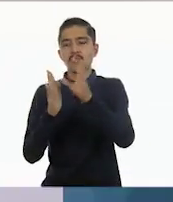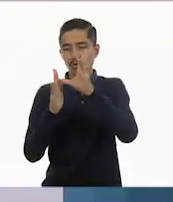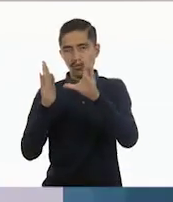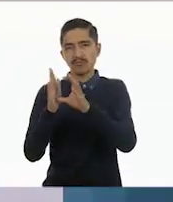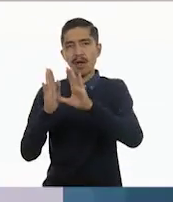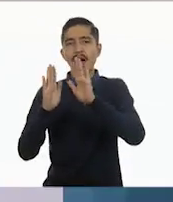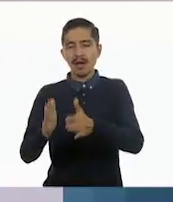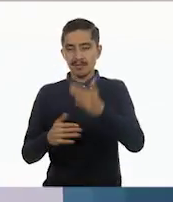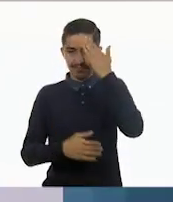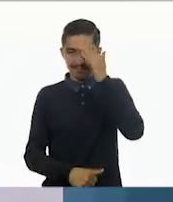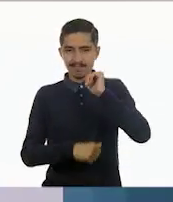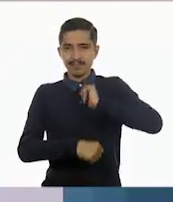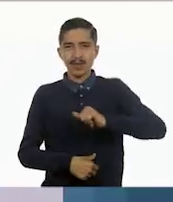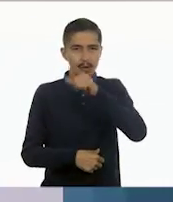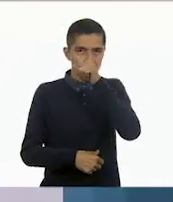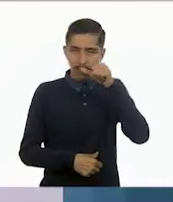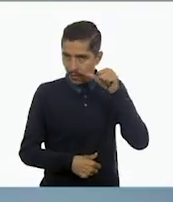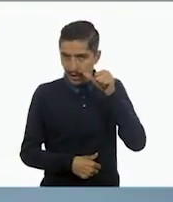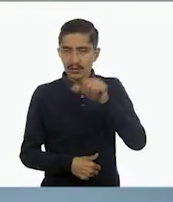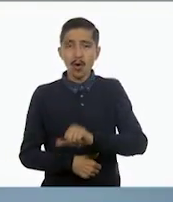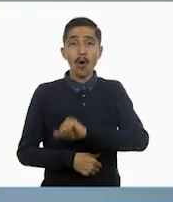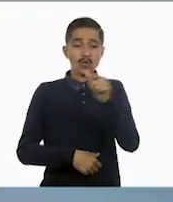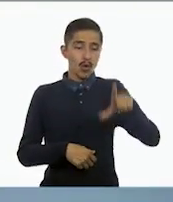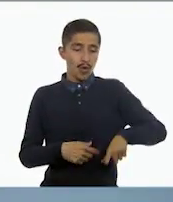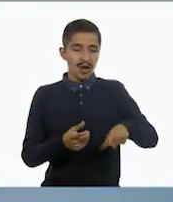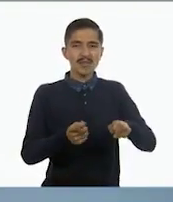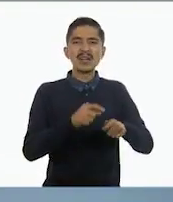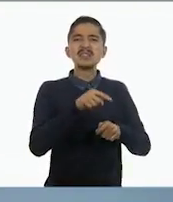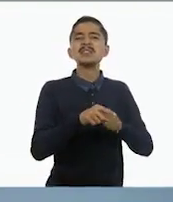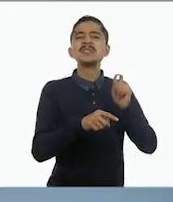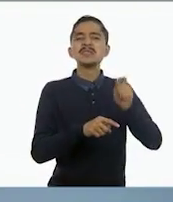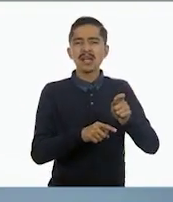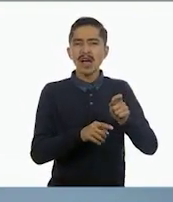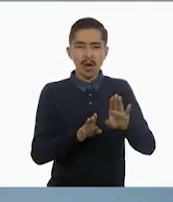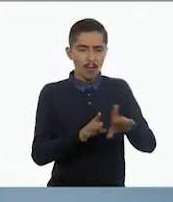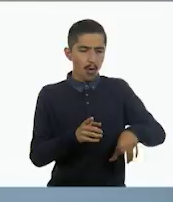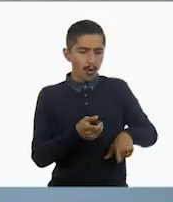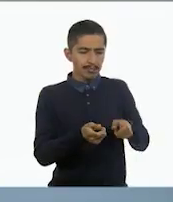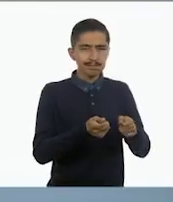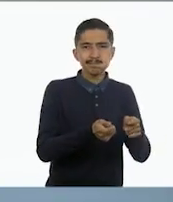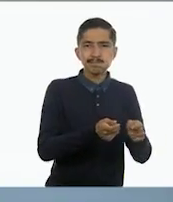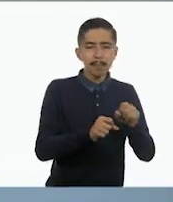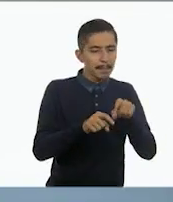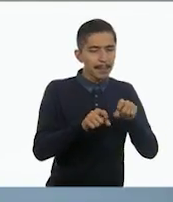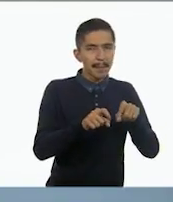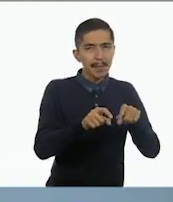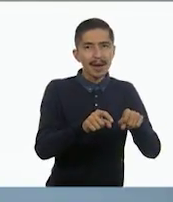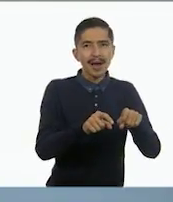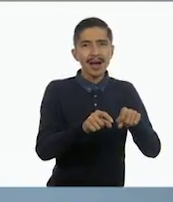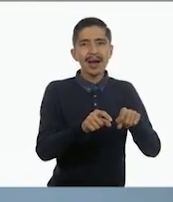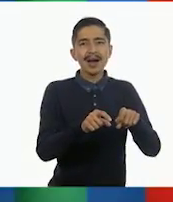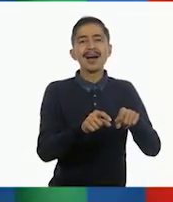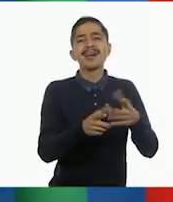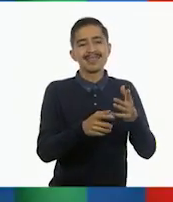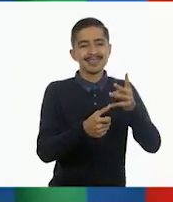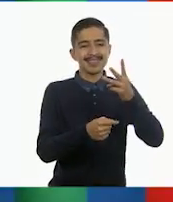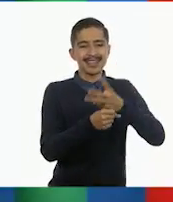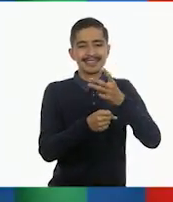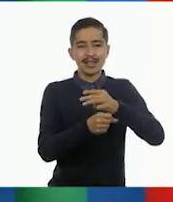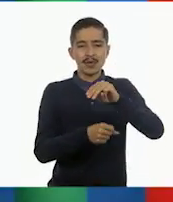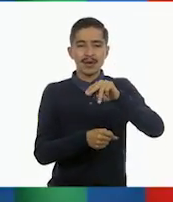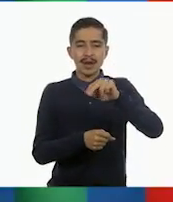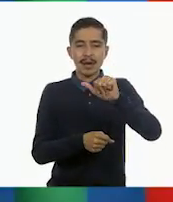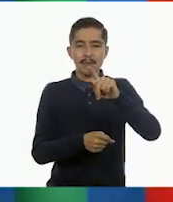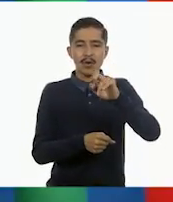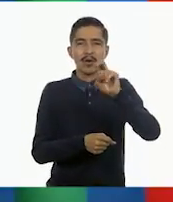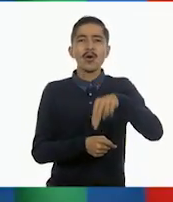establecido y encabezado por Benito Juárez, y otro gobierno monárquico, que estaba apoyado por las fuerzas invasoras de Napoleón III y encabezado